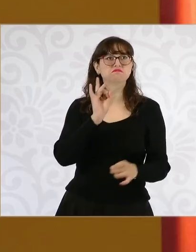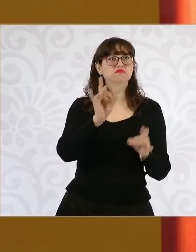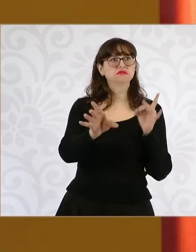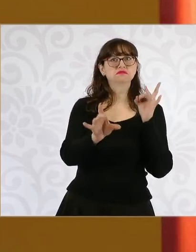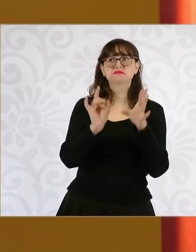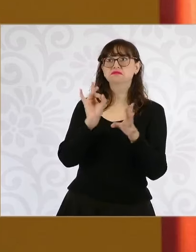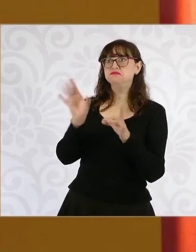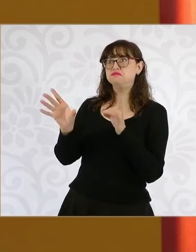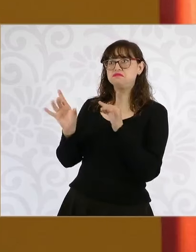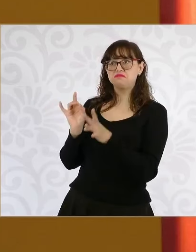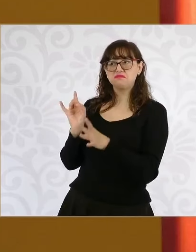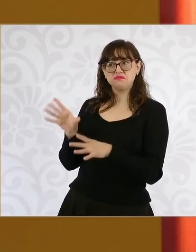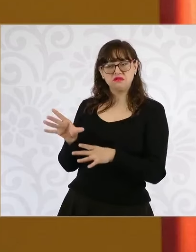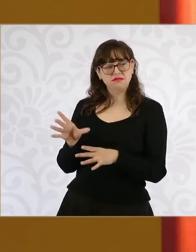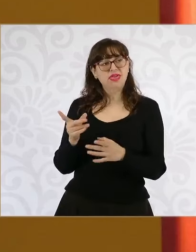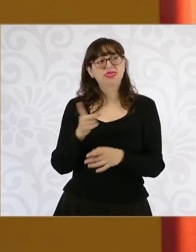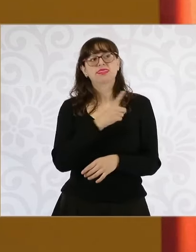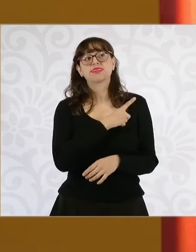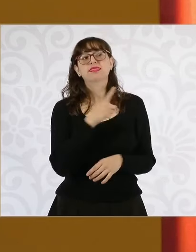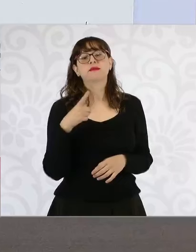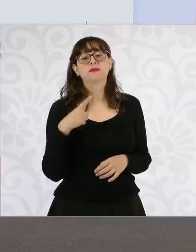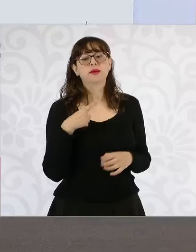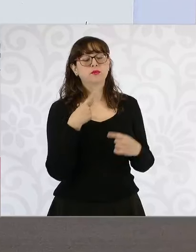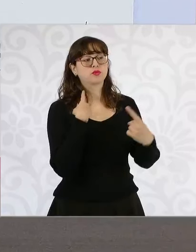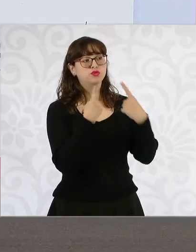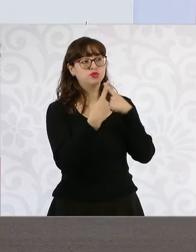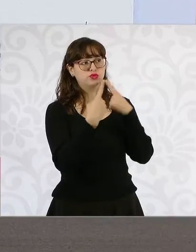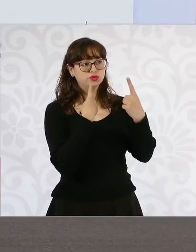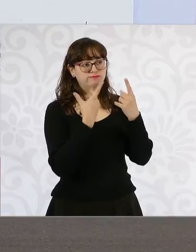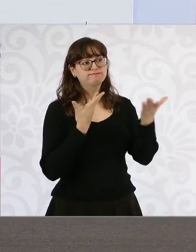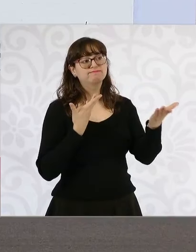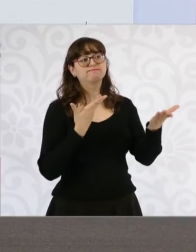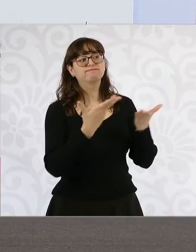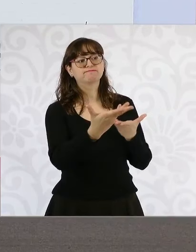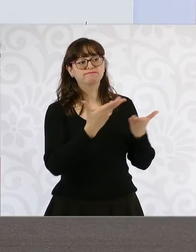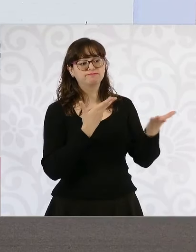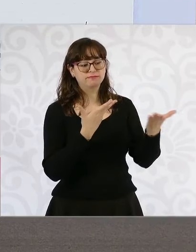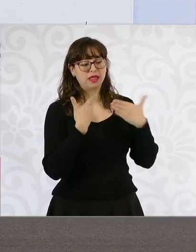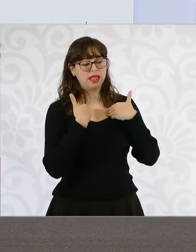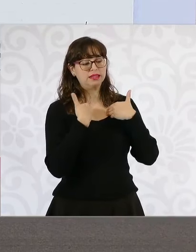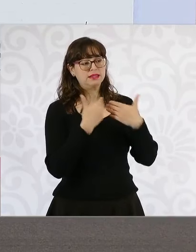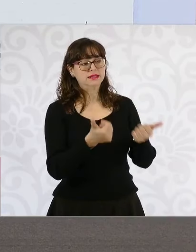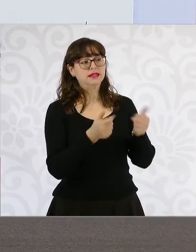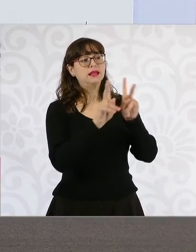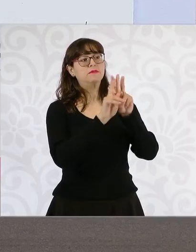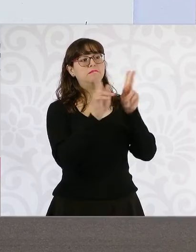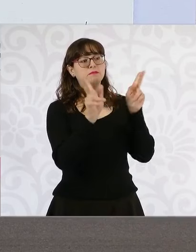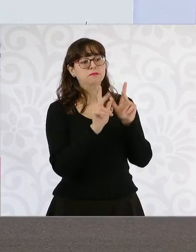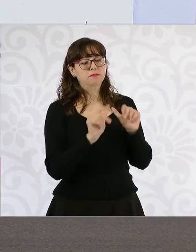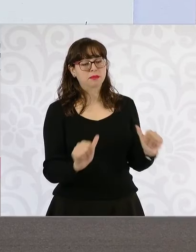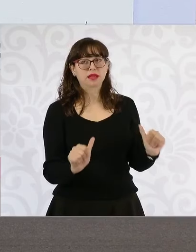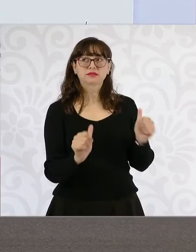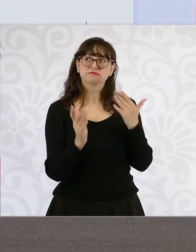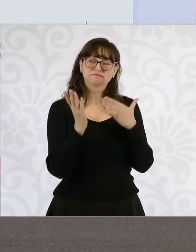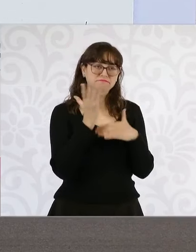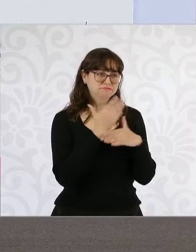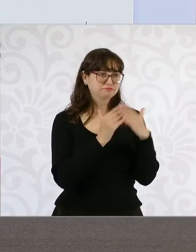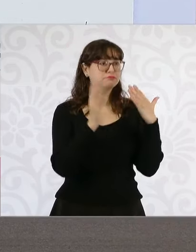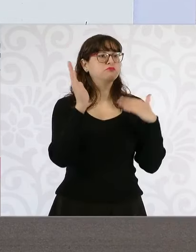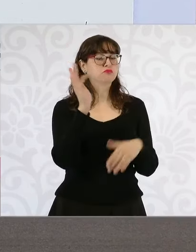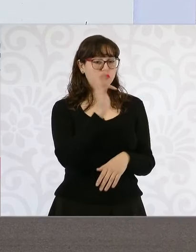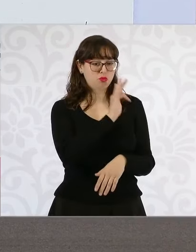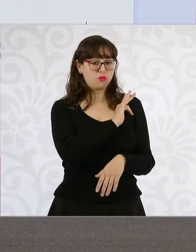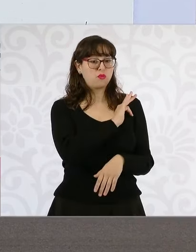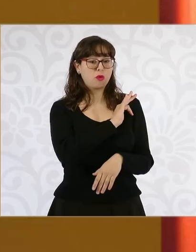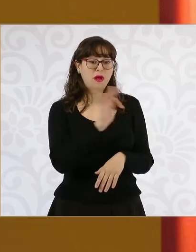Considero que el diálogo es el mejor camino para el entendimiento, la paz y la prosperidad de nuestras naciones.